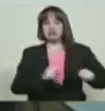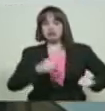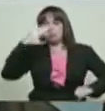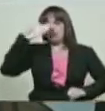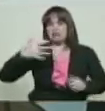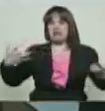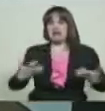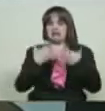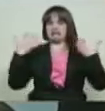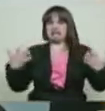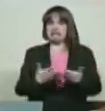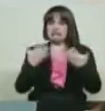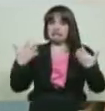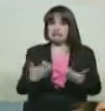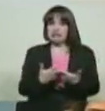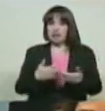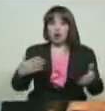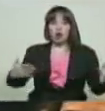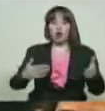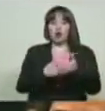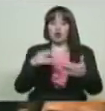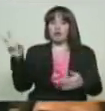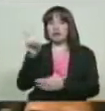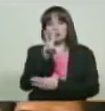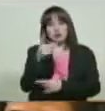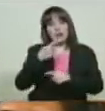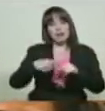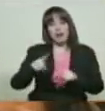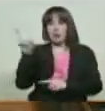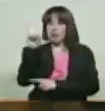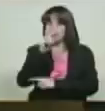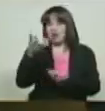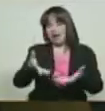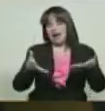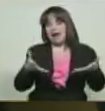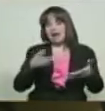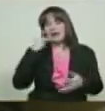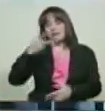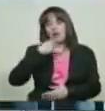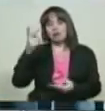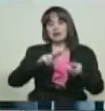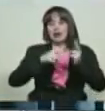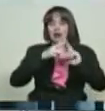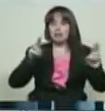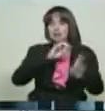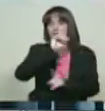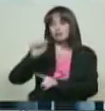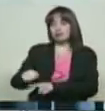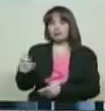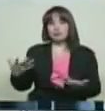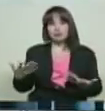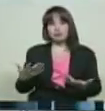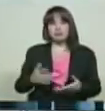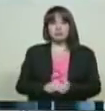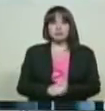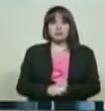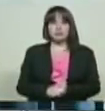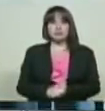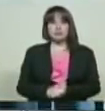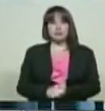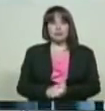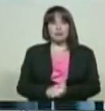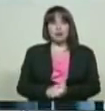intervención extranjera. Respondió que Venezuela saldrá victoriosa con su política de paz. Que nadie se equivoque con Venezuela.